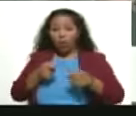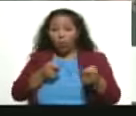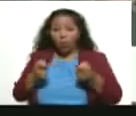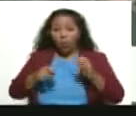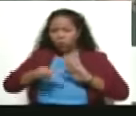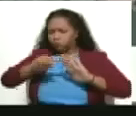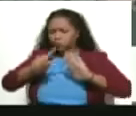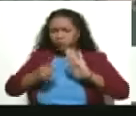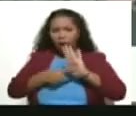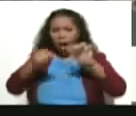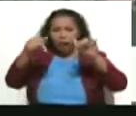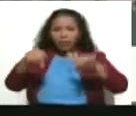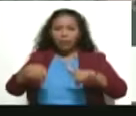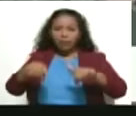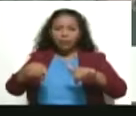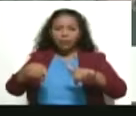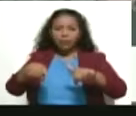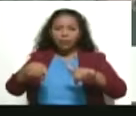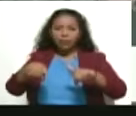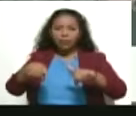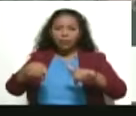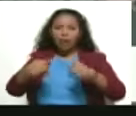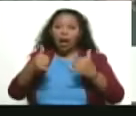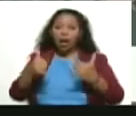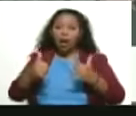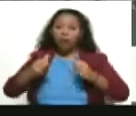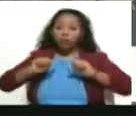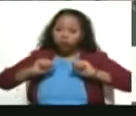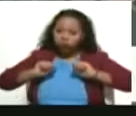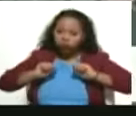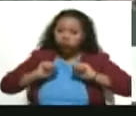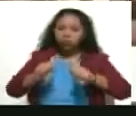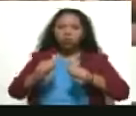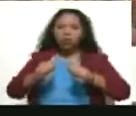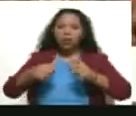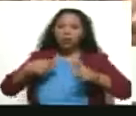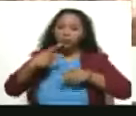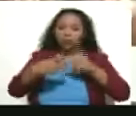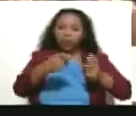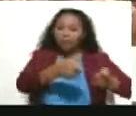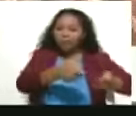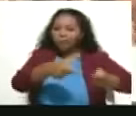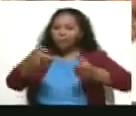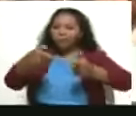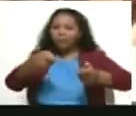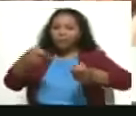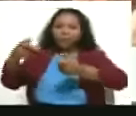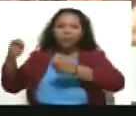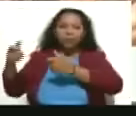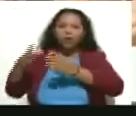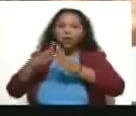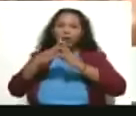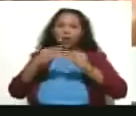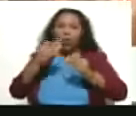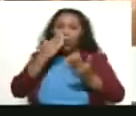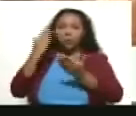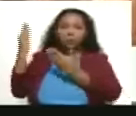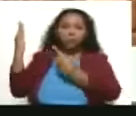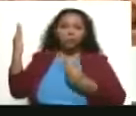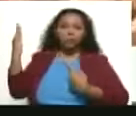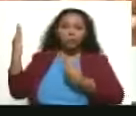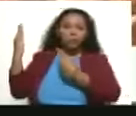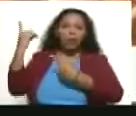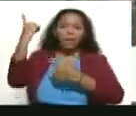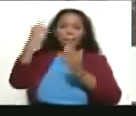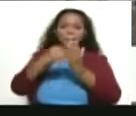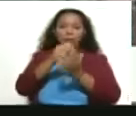de Vista Hermosa y se está dando inicio al proceso de traslado de todos los privados.